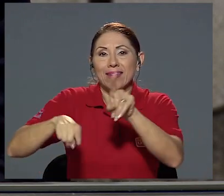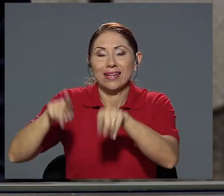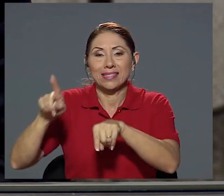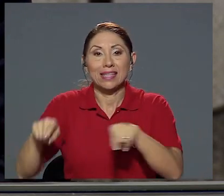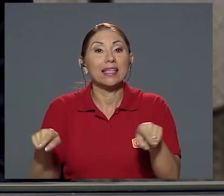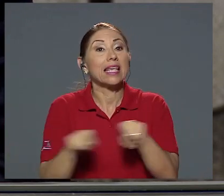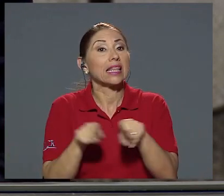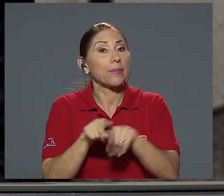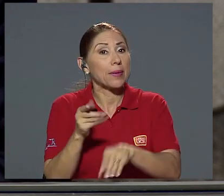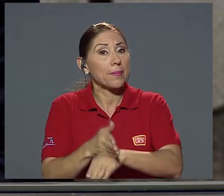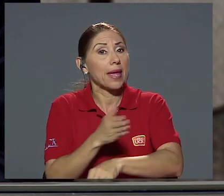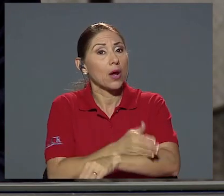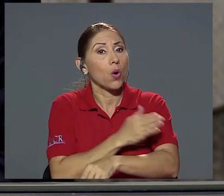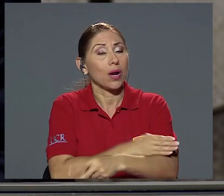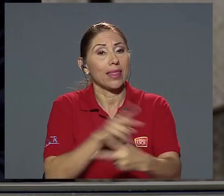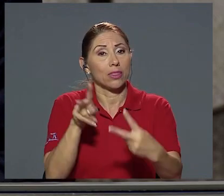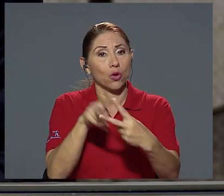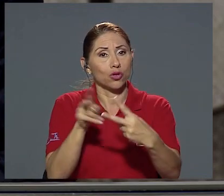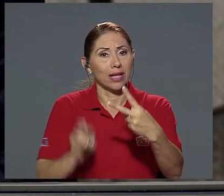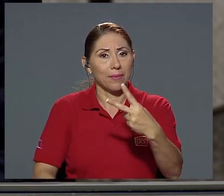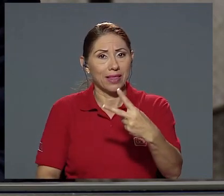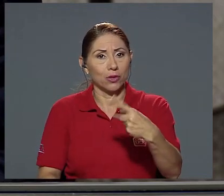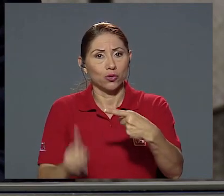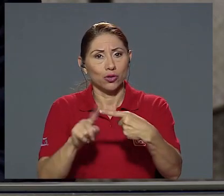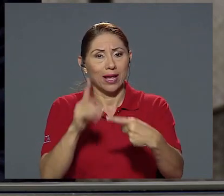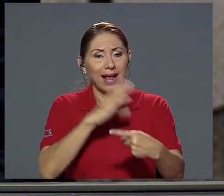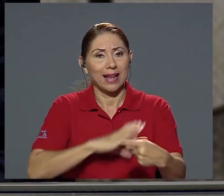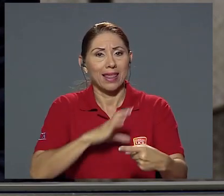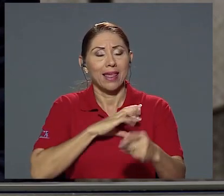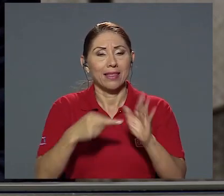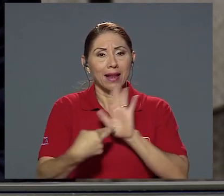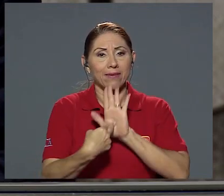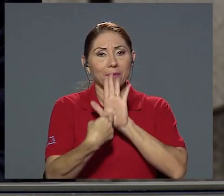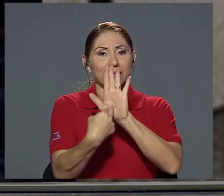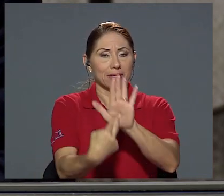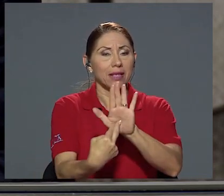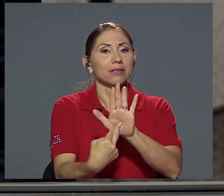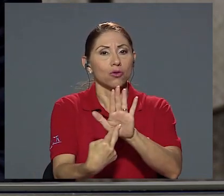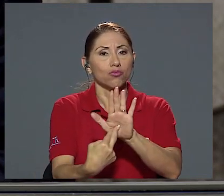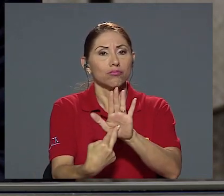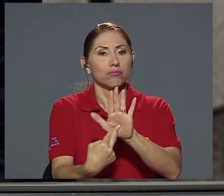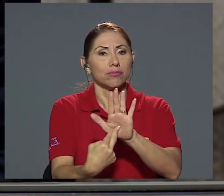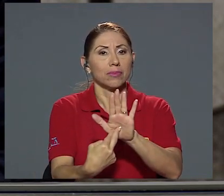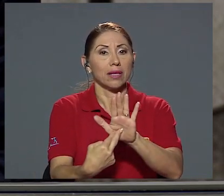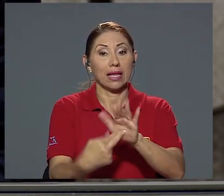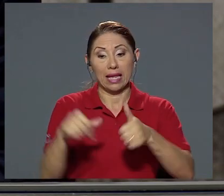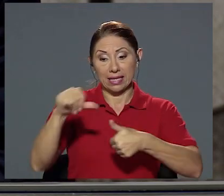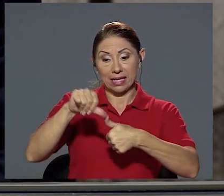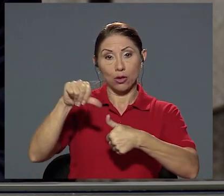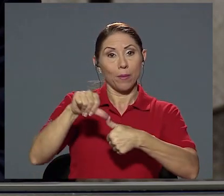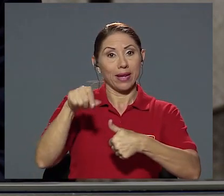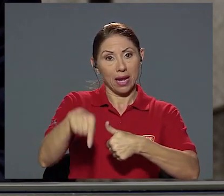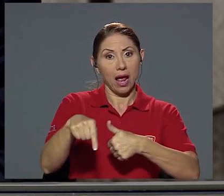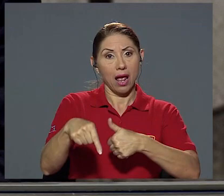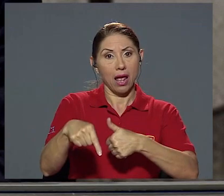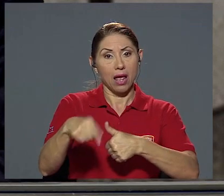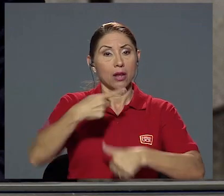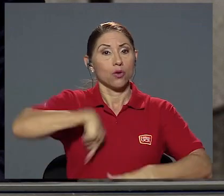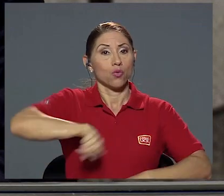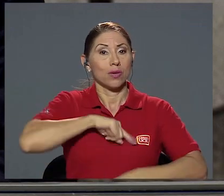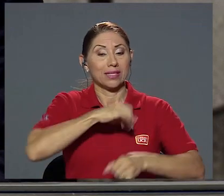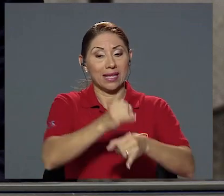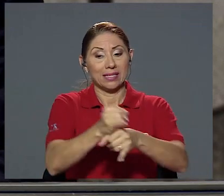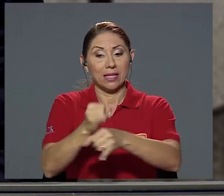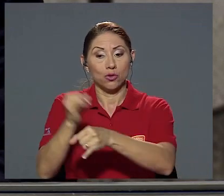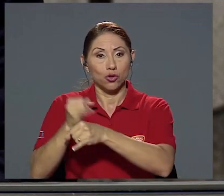mejoren dos elementos: la calidad de la representación, que en Centroamérica la representatividad